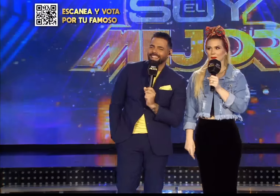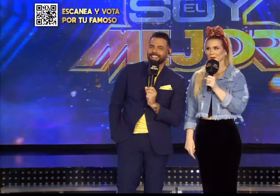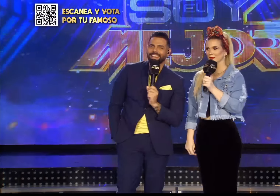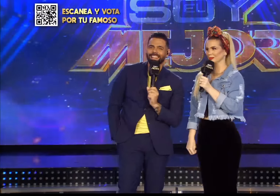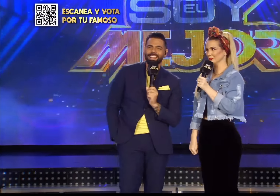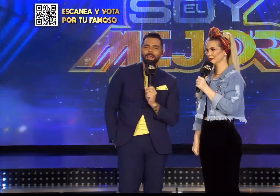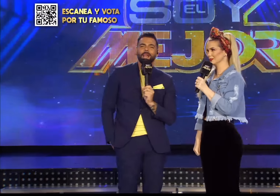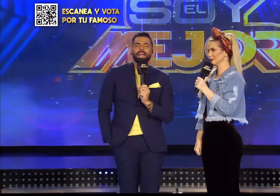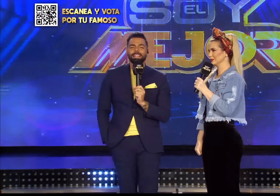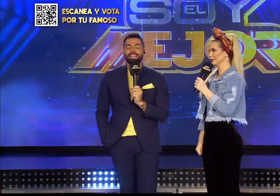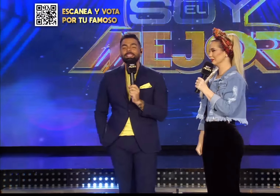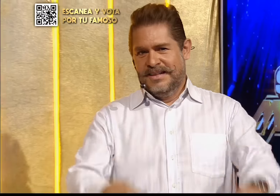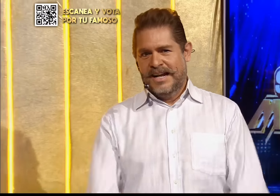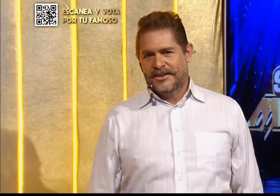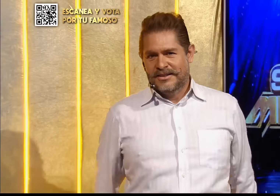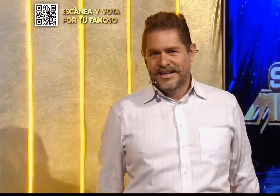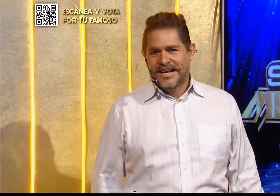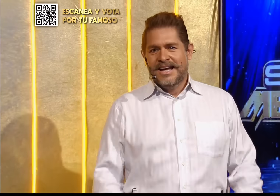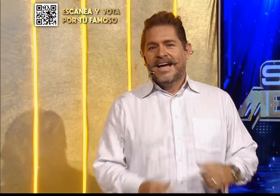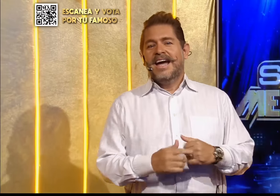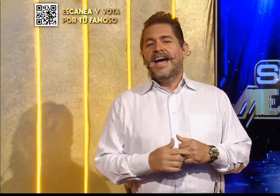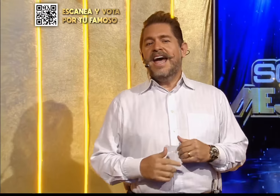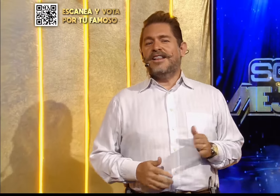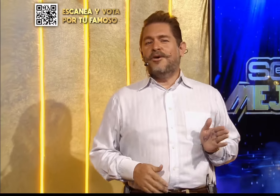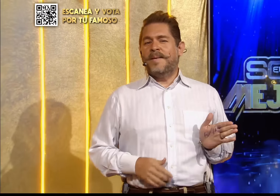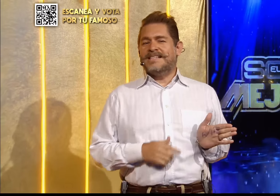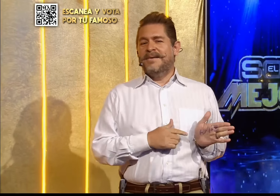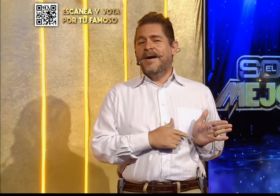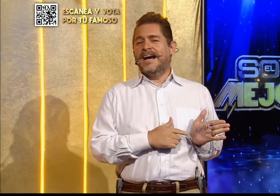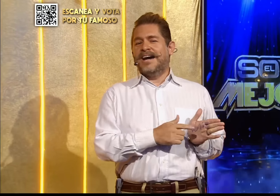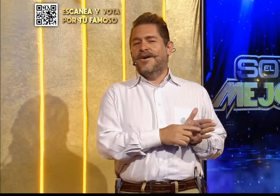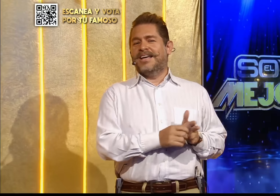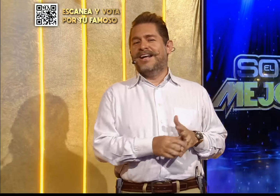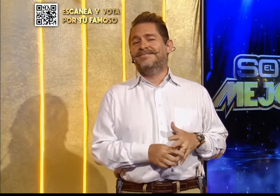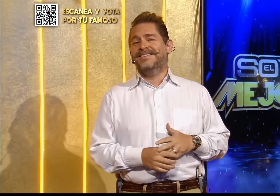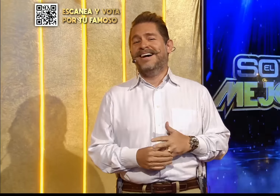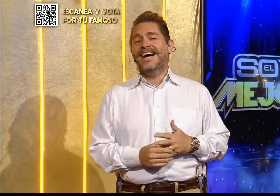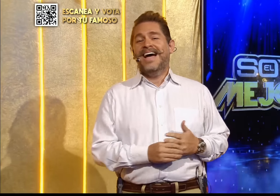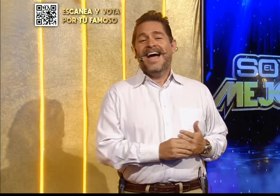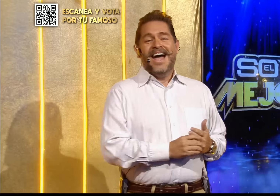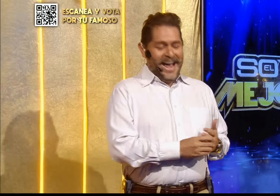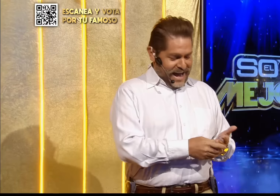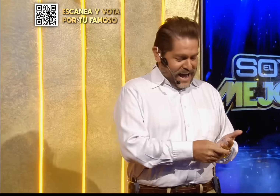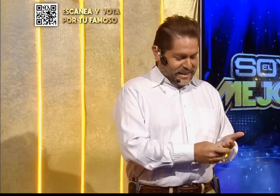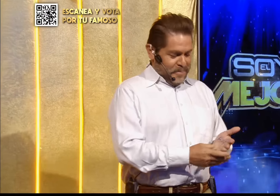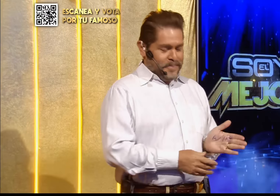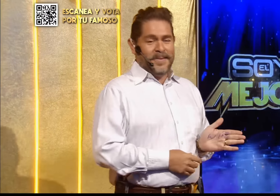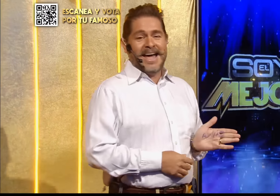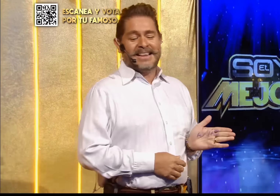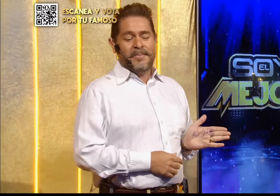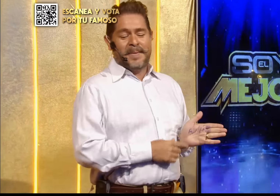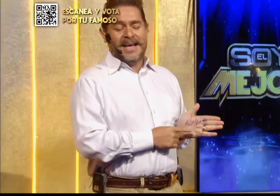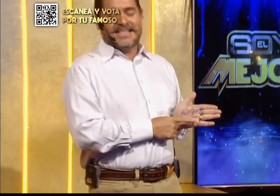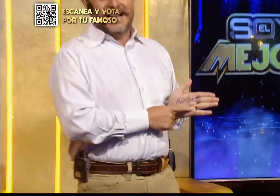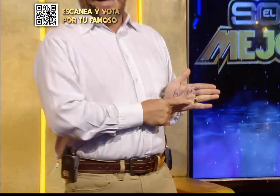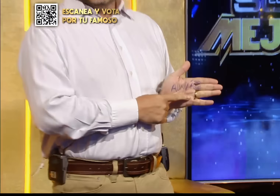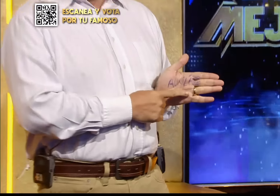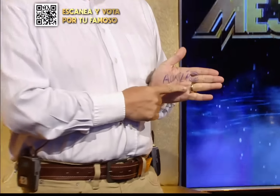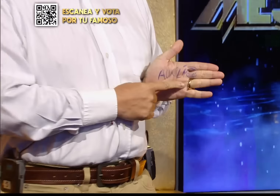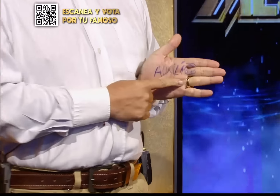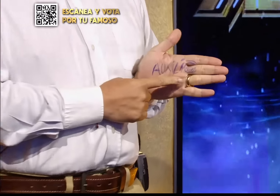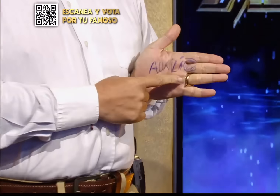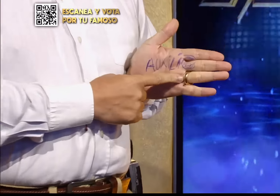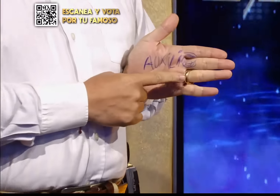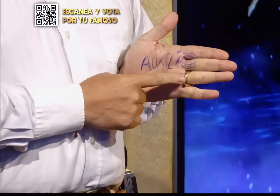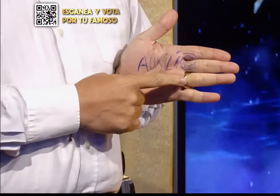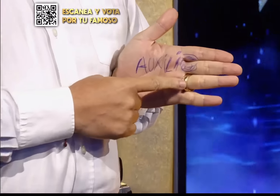Es verdad. Ya saben. Ese pesa. Esto pesa más que horror. Cualquier. A usted horror. No veo que le este pese mucho. Este pesa. Sí,